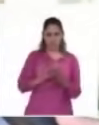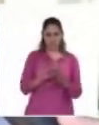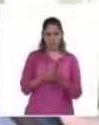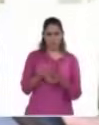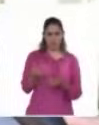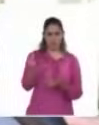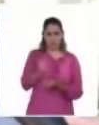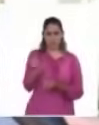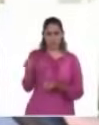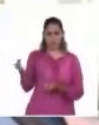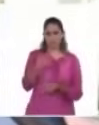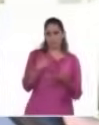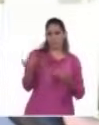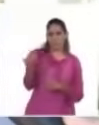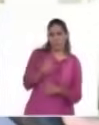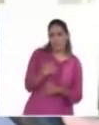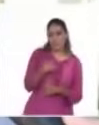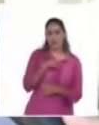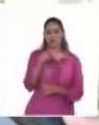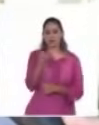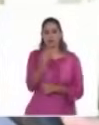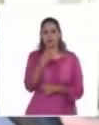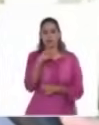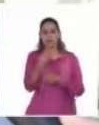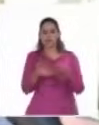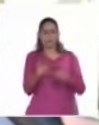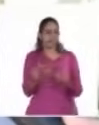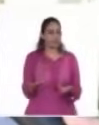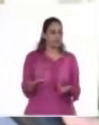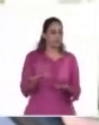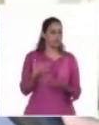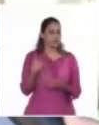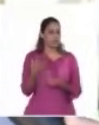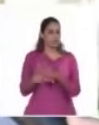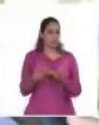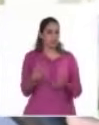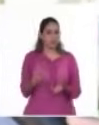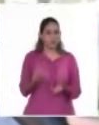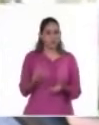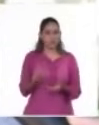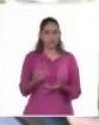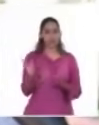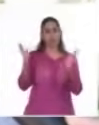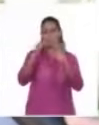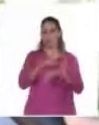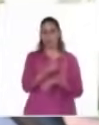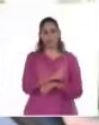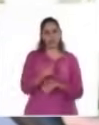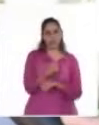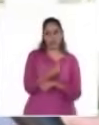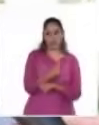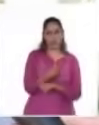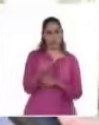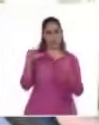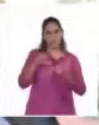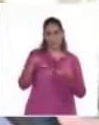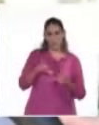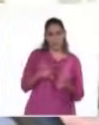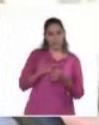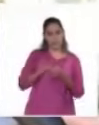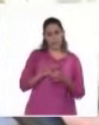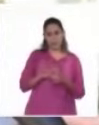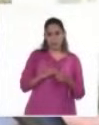a decirnos qué es lo que tenemos que hacer y cómo lo queremos hacer No queremos violencia en nuestras calles queremos seguir siendo